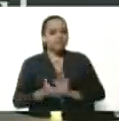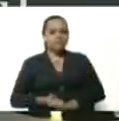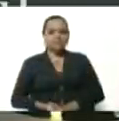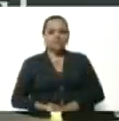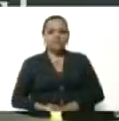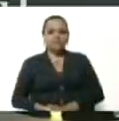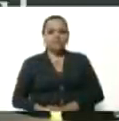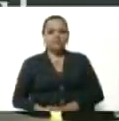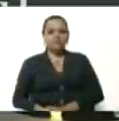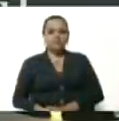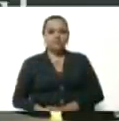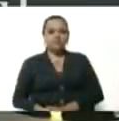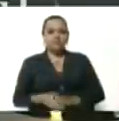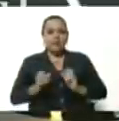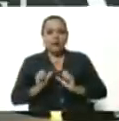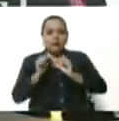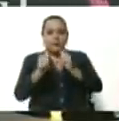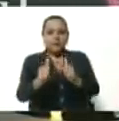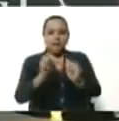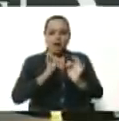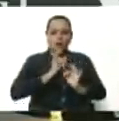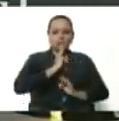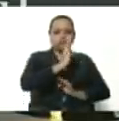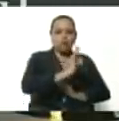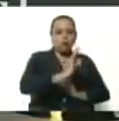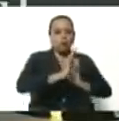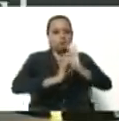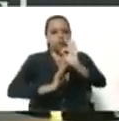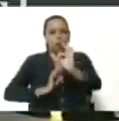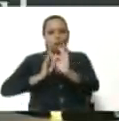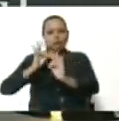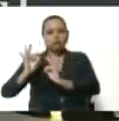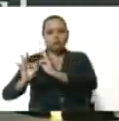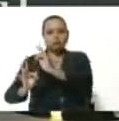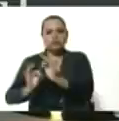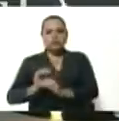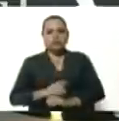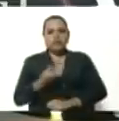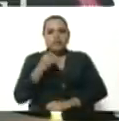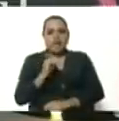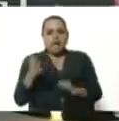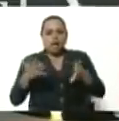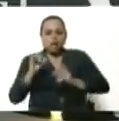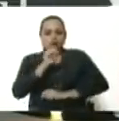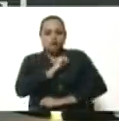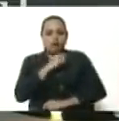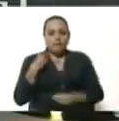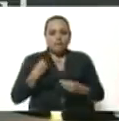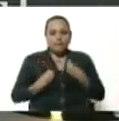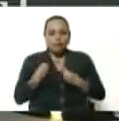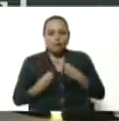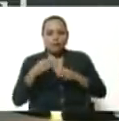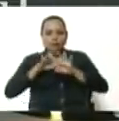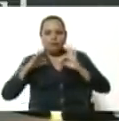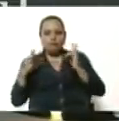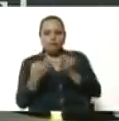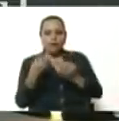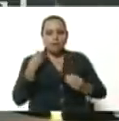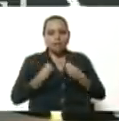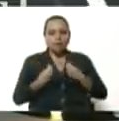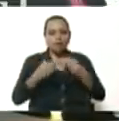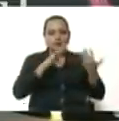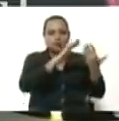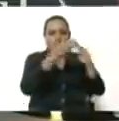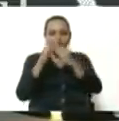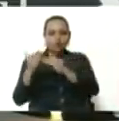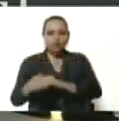¿Eh? Ya empieza a pasar, bueno, la incertidumbre, el nervio, la preocupación de la familia, la preocupación de la